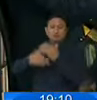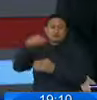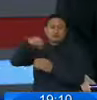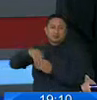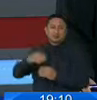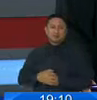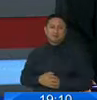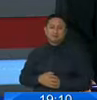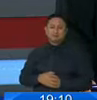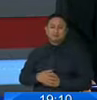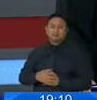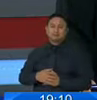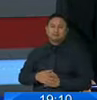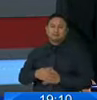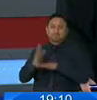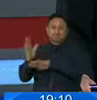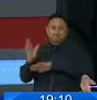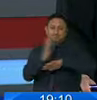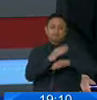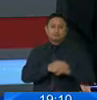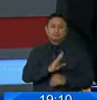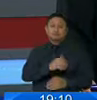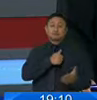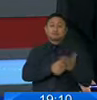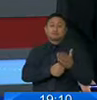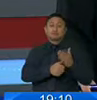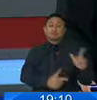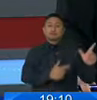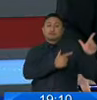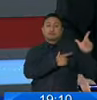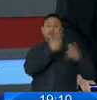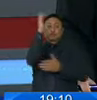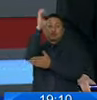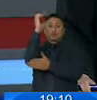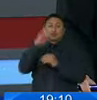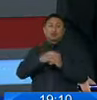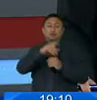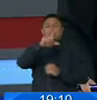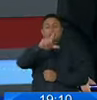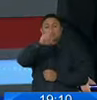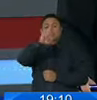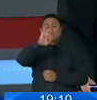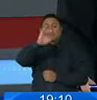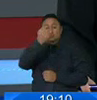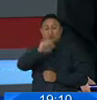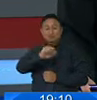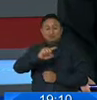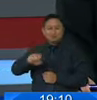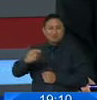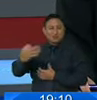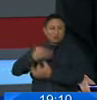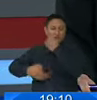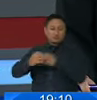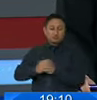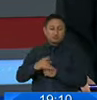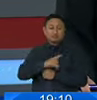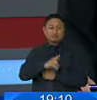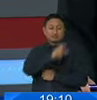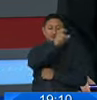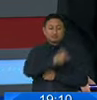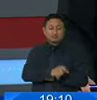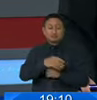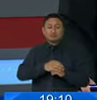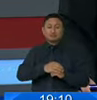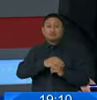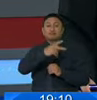Rojas. Cambiamos de tema. El ministro de Defensa colombiano, Luis Carlos Villegas, dio más detalles sobre la captura de Gustavo